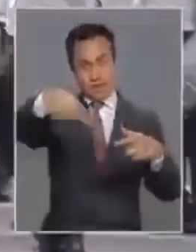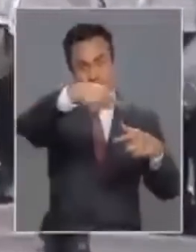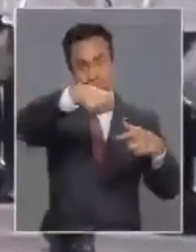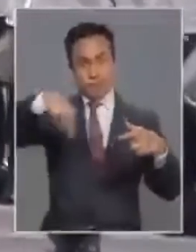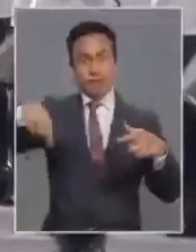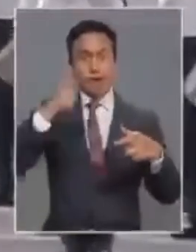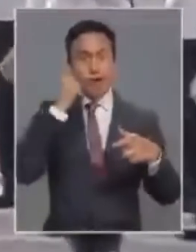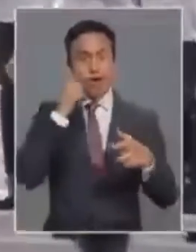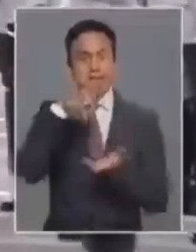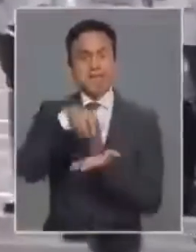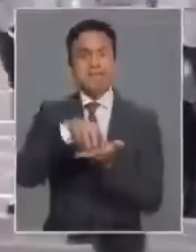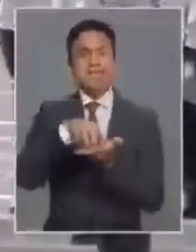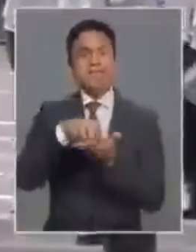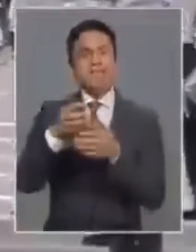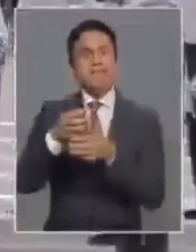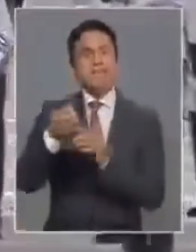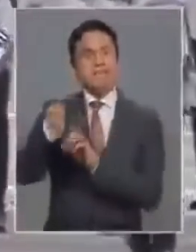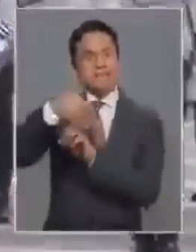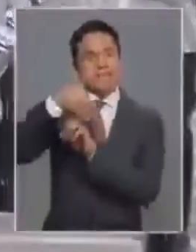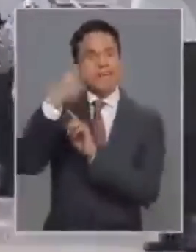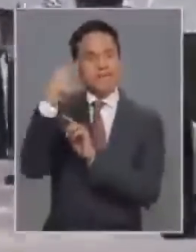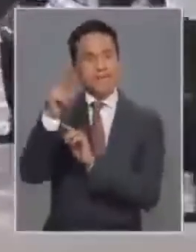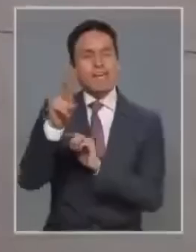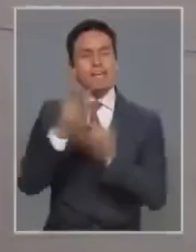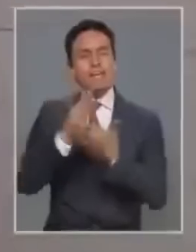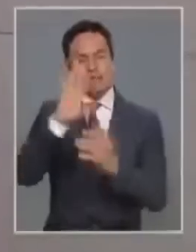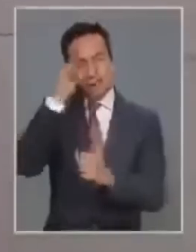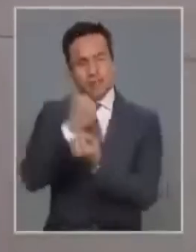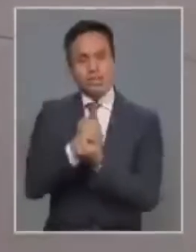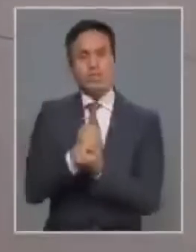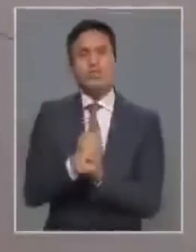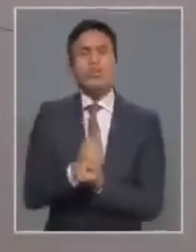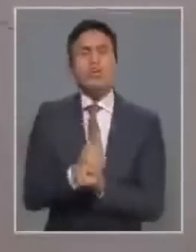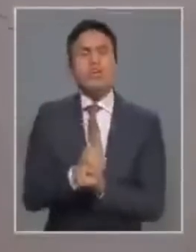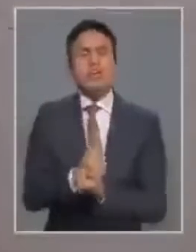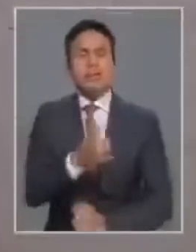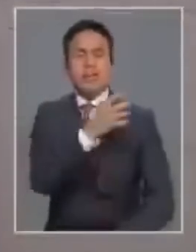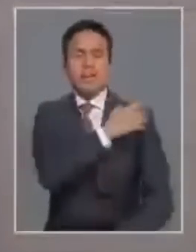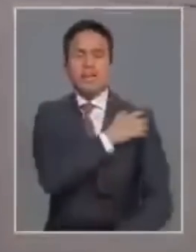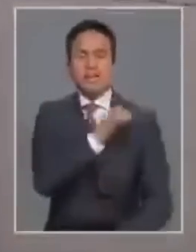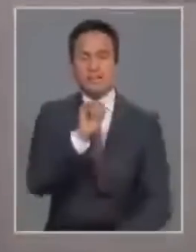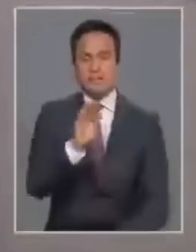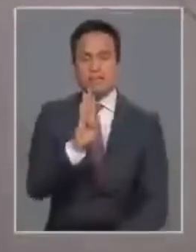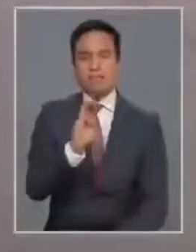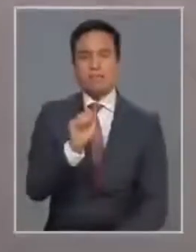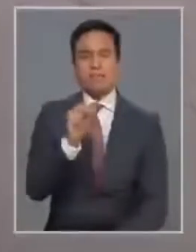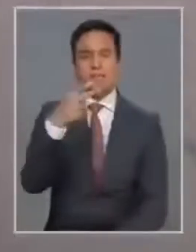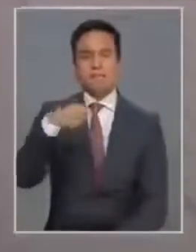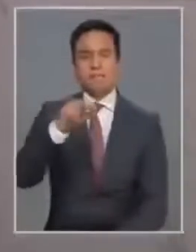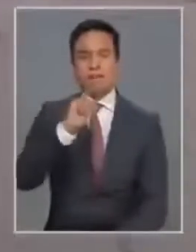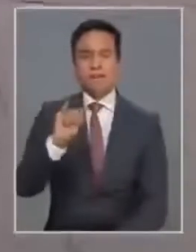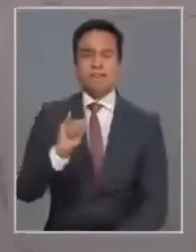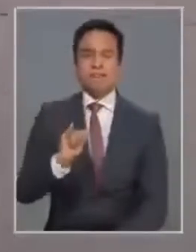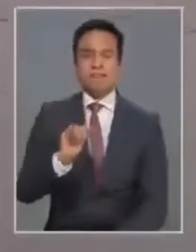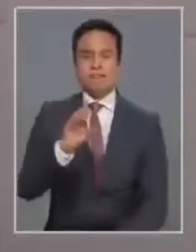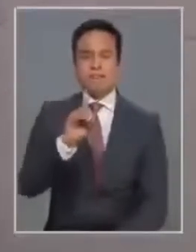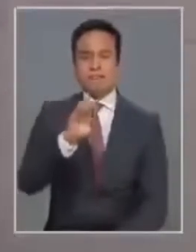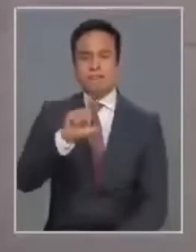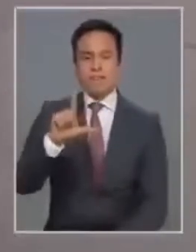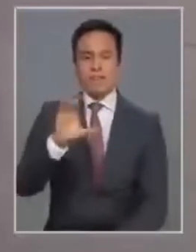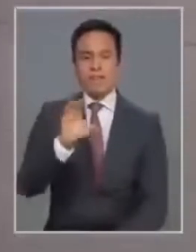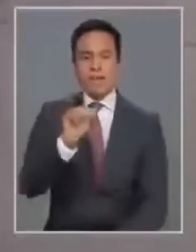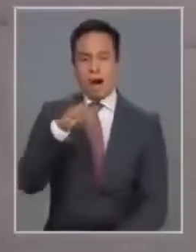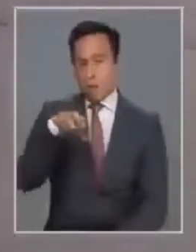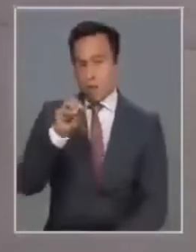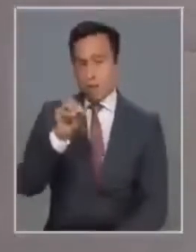van a aparecer, no sé, más escuelas, más academias y demás, y cada una tiene una manera muy peculiar y particular. A algunos les